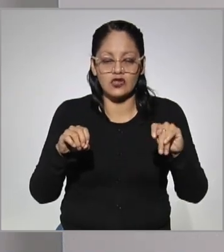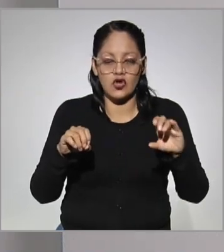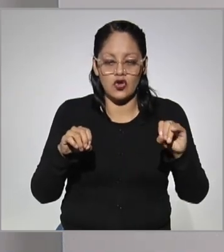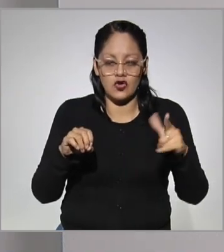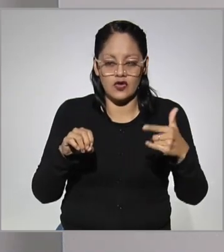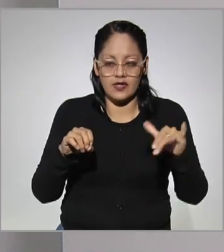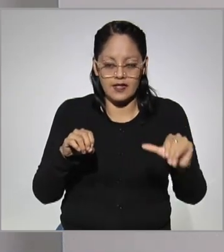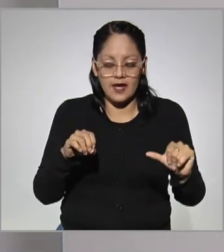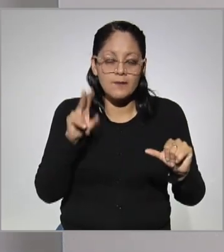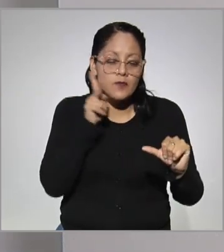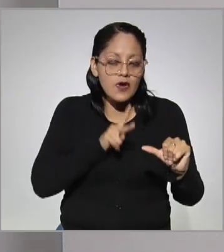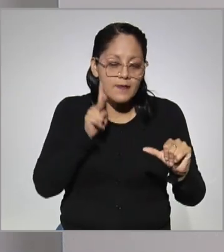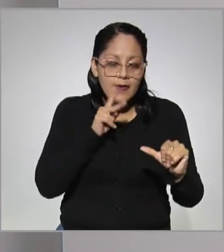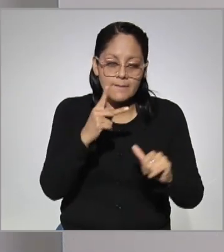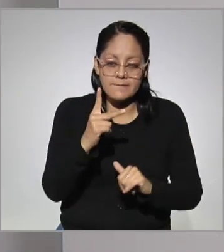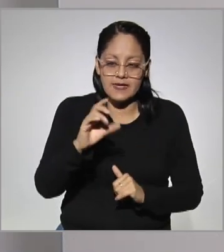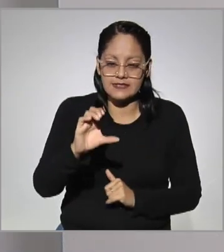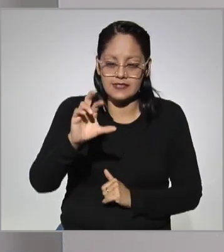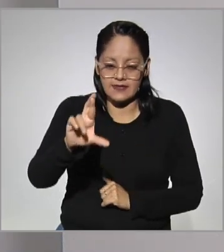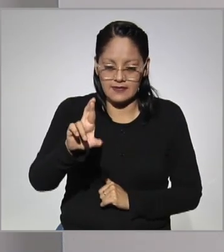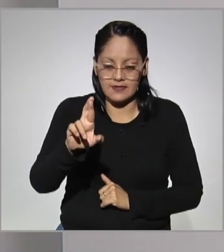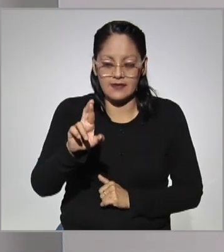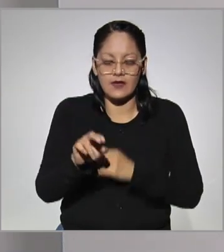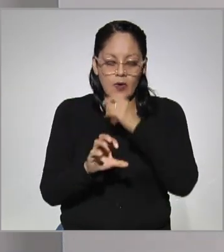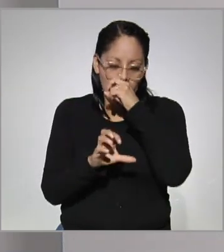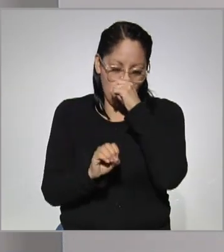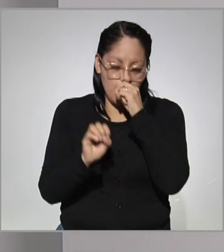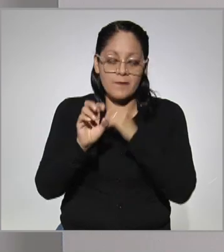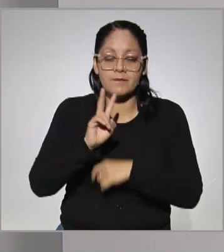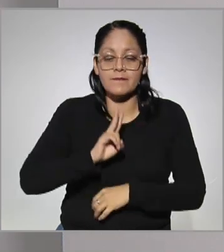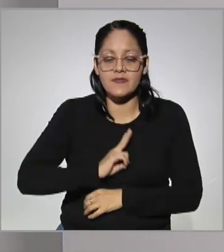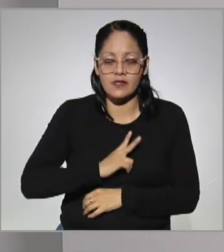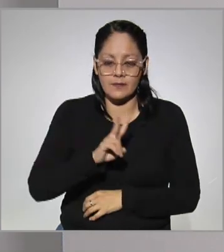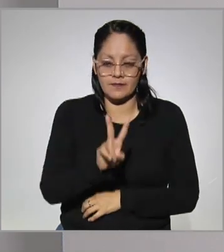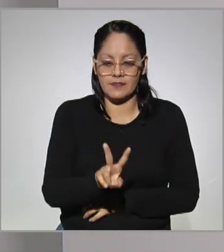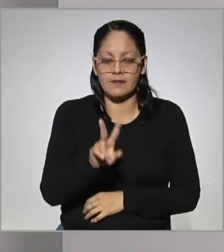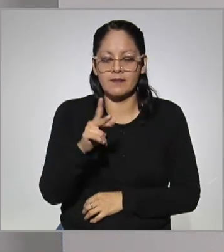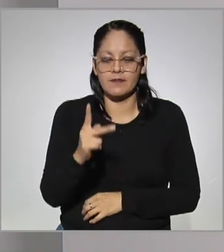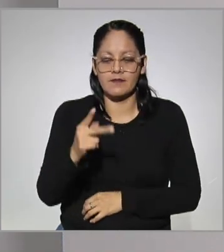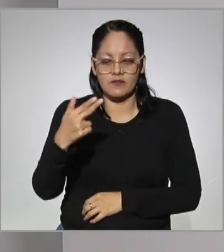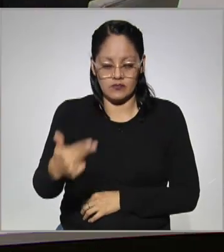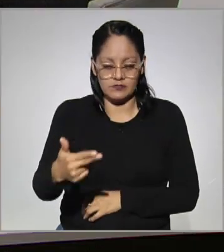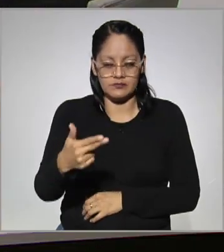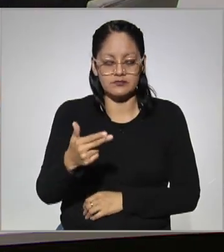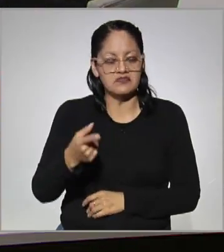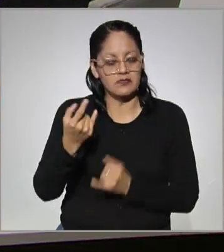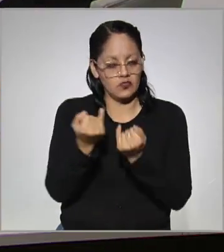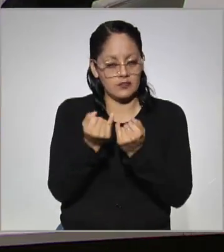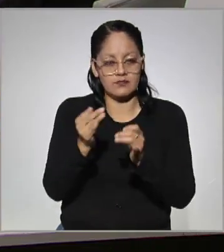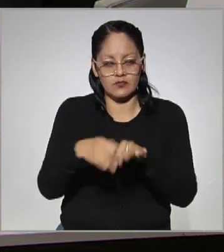de PCR o del virus del papiloma humano. Esto también, el beneficio, yo creo que también es importante que